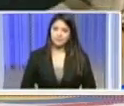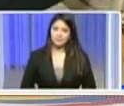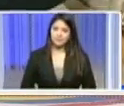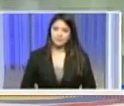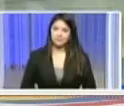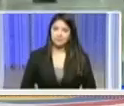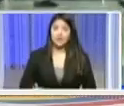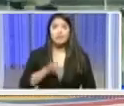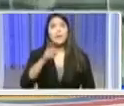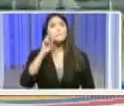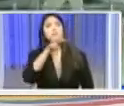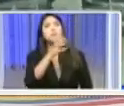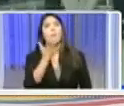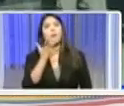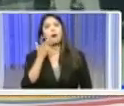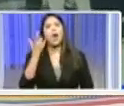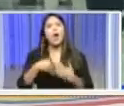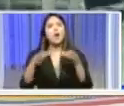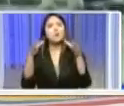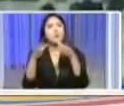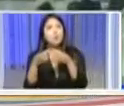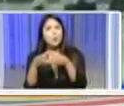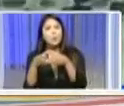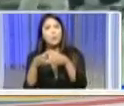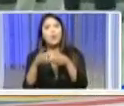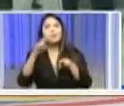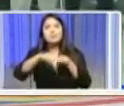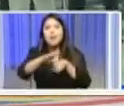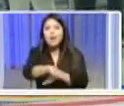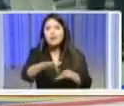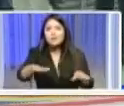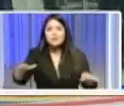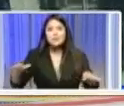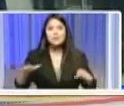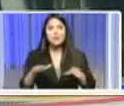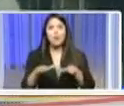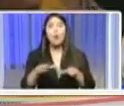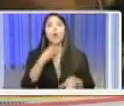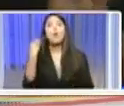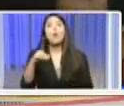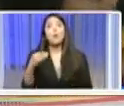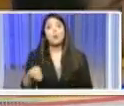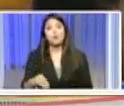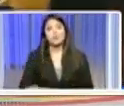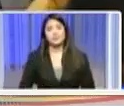Ahí vimos, por ejemplo, el movimiento de niños, niñas y jóvenes